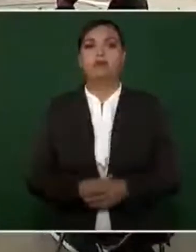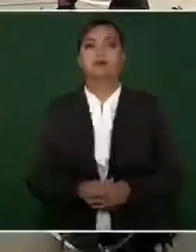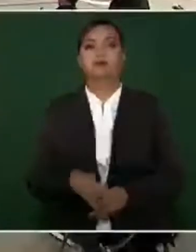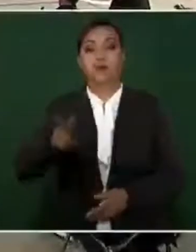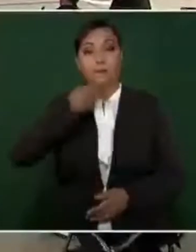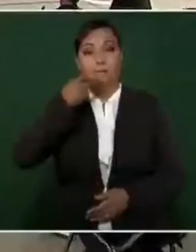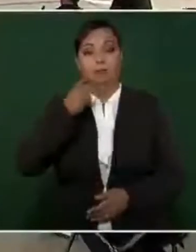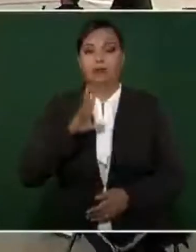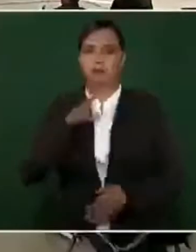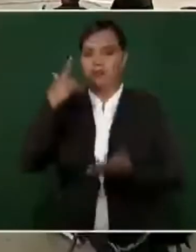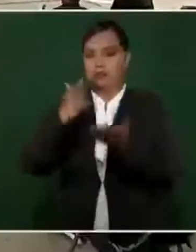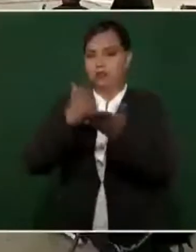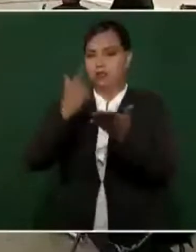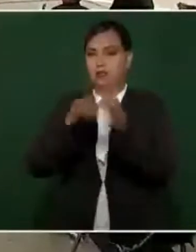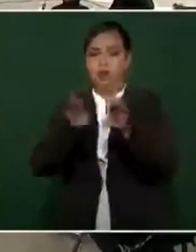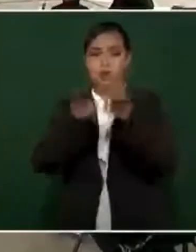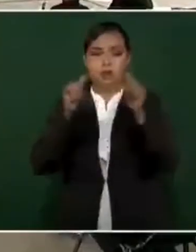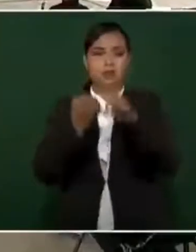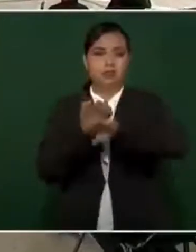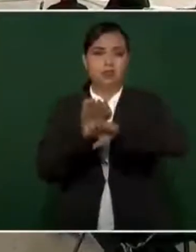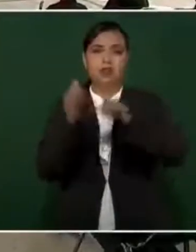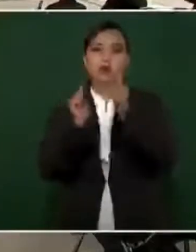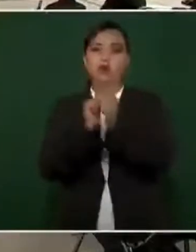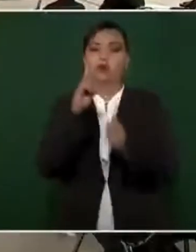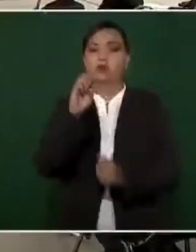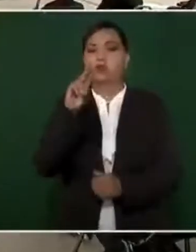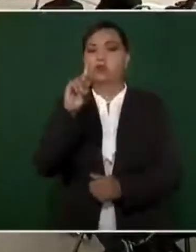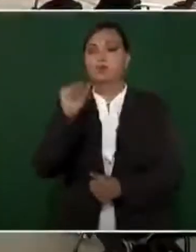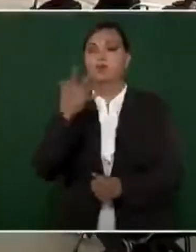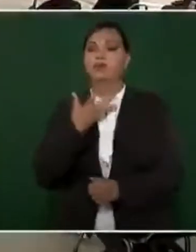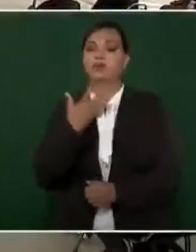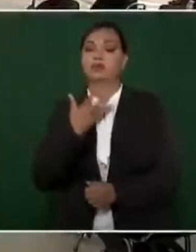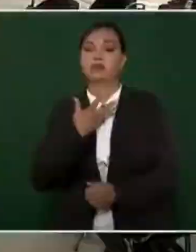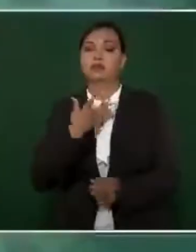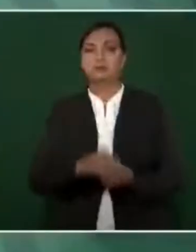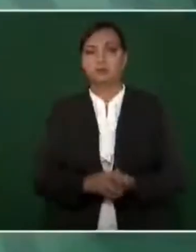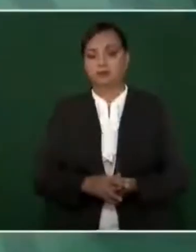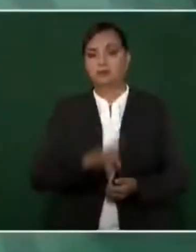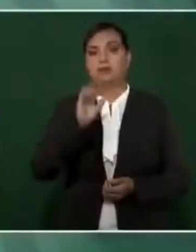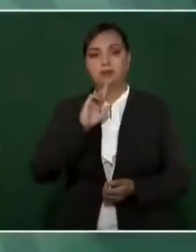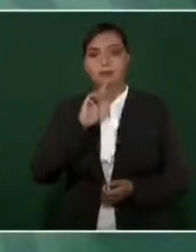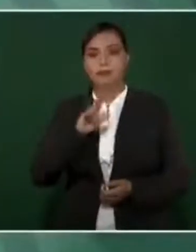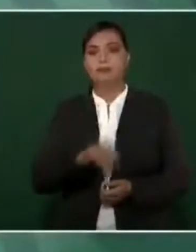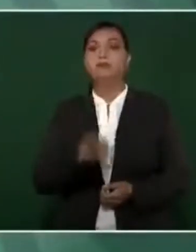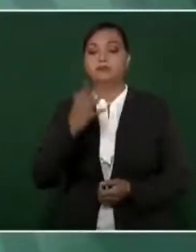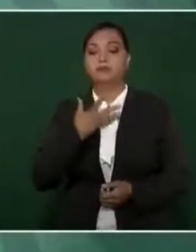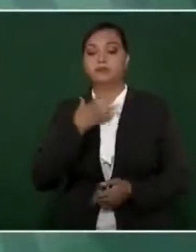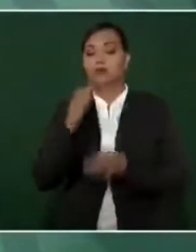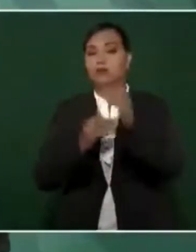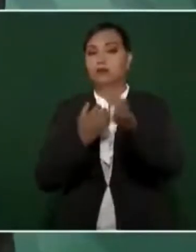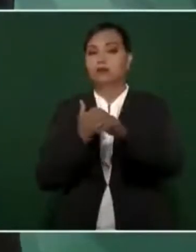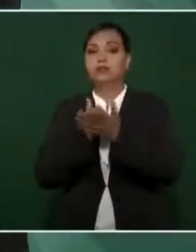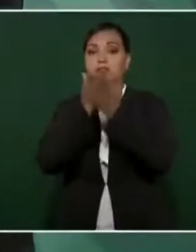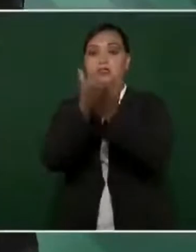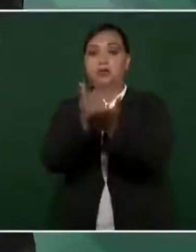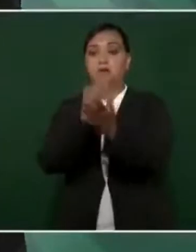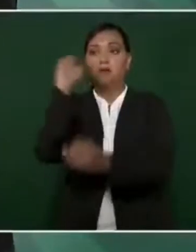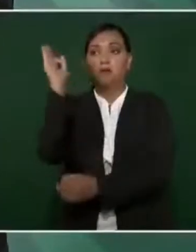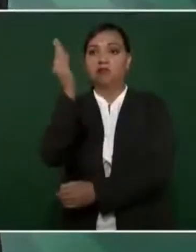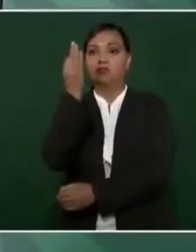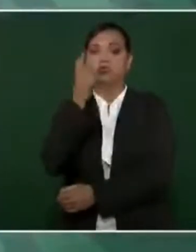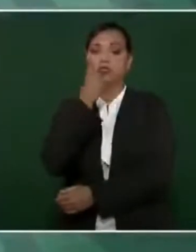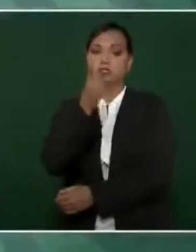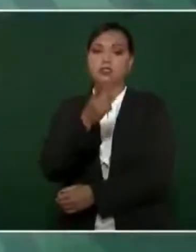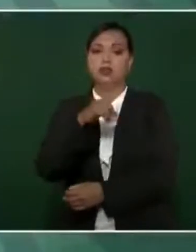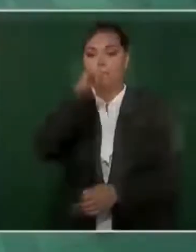Estado con esta deuda que tiene? Bueno, tenemos todo el apoyo y el respaldo federal que nos han dicho para solventar